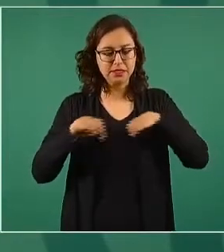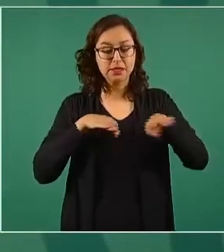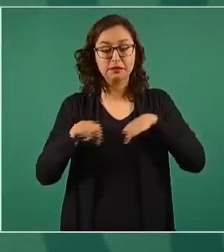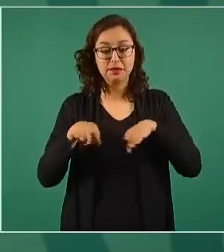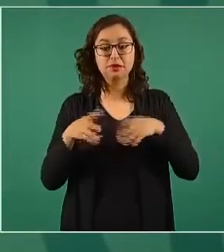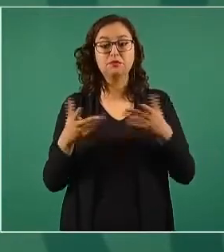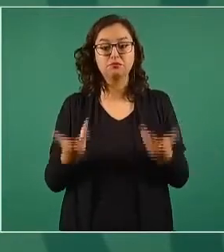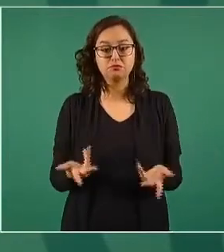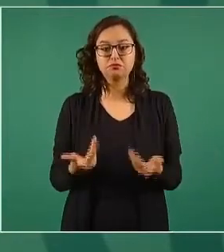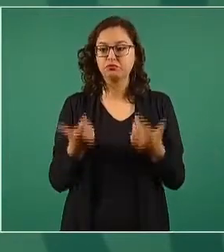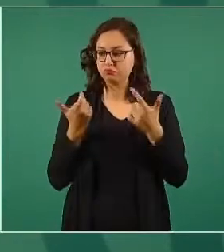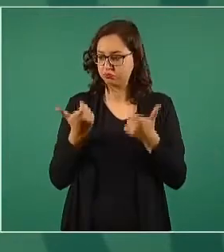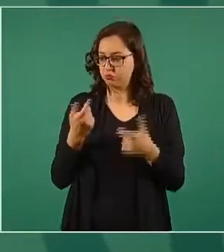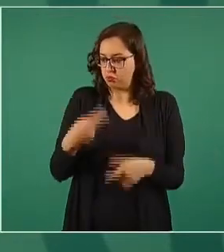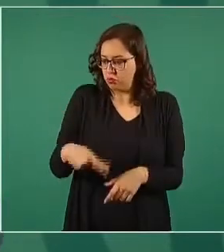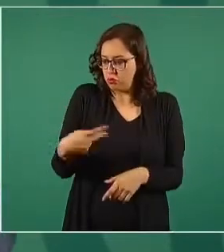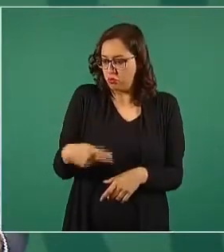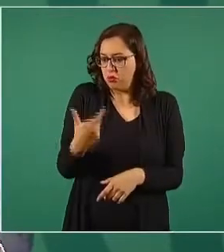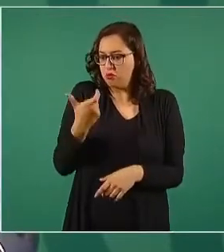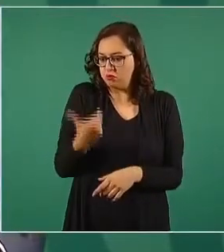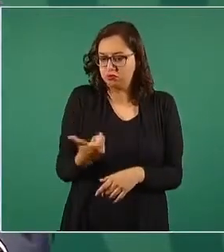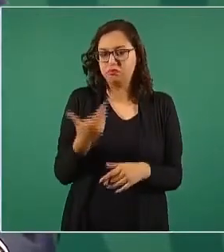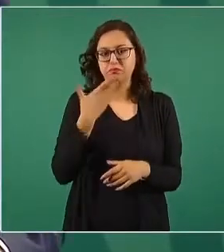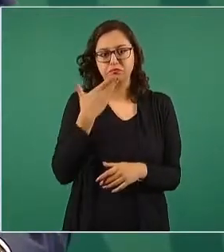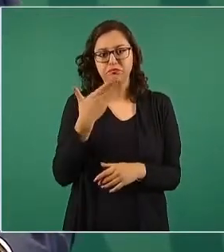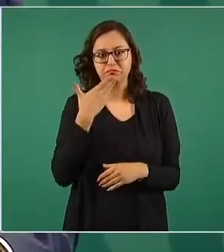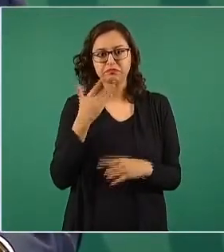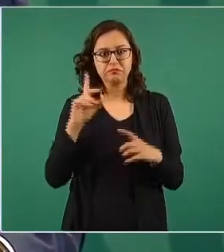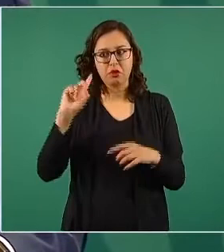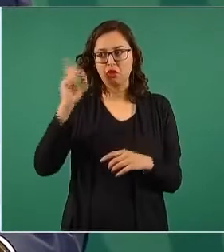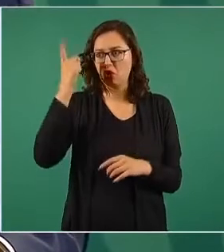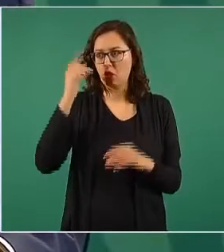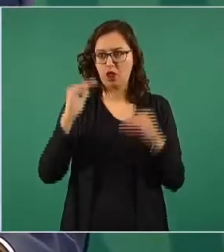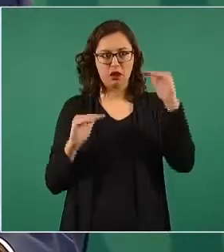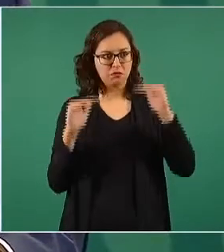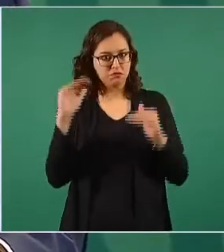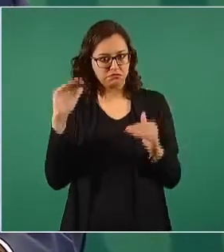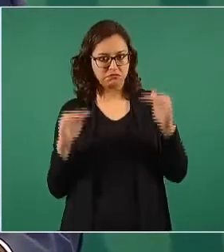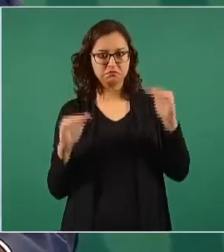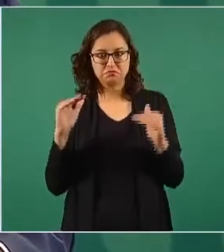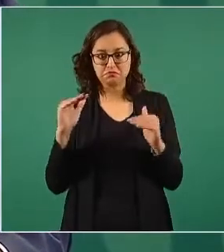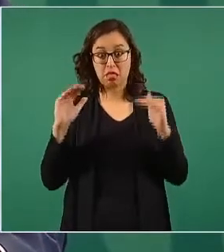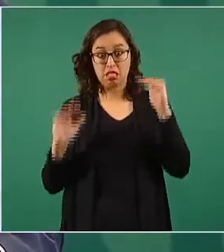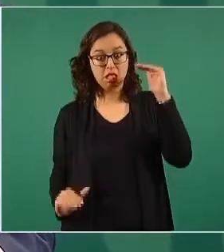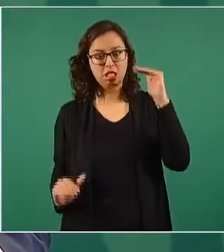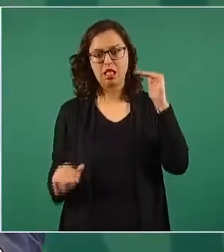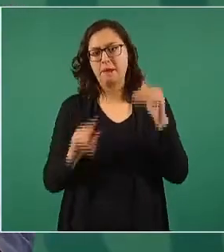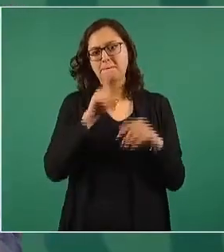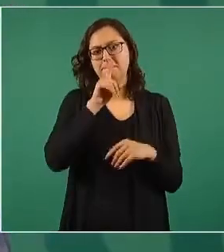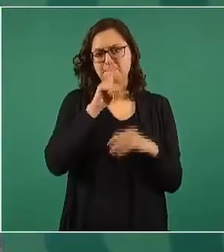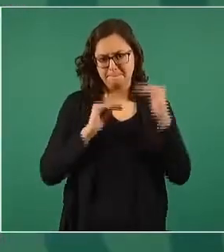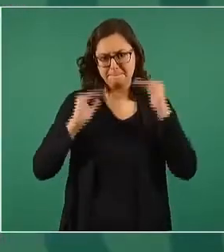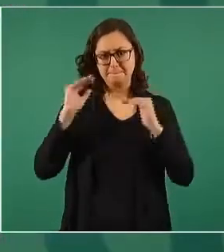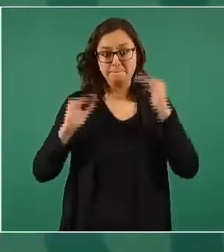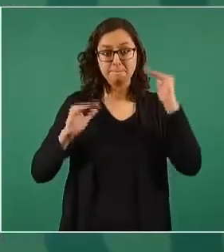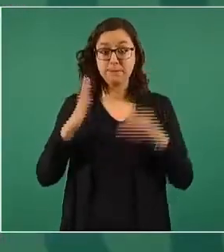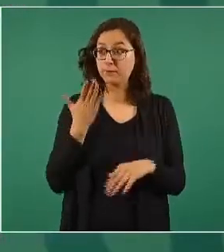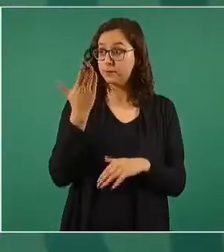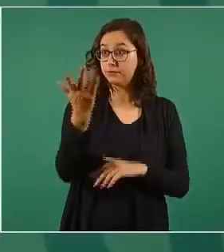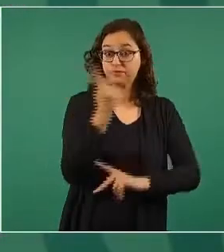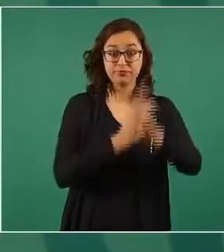en nuestra moneda, el peso no se ha devaluado, no nos hemos